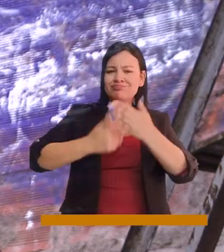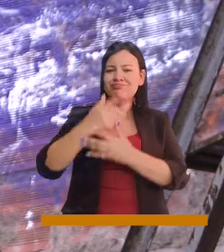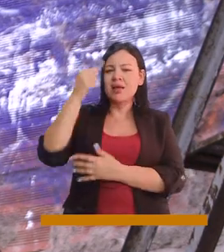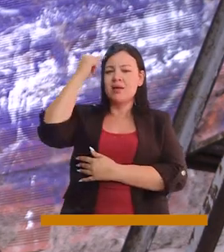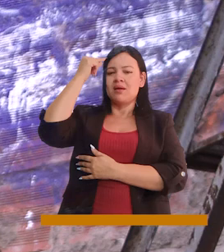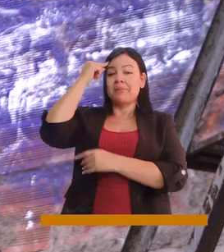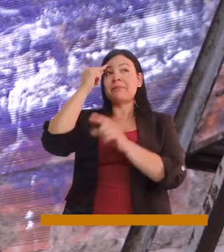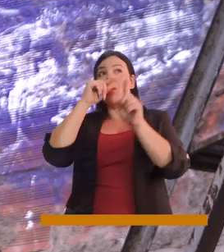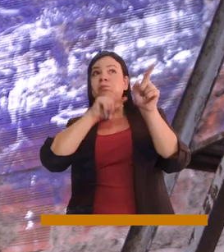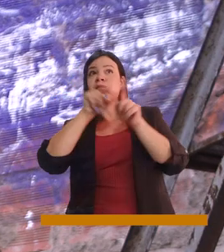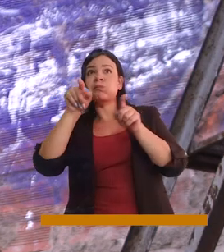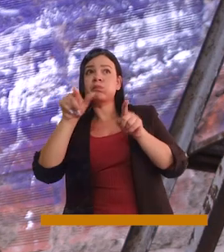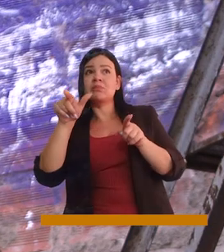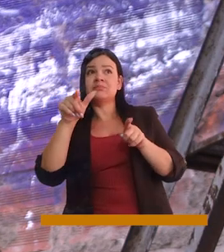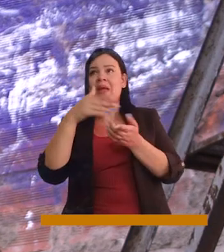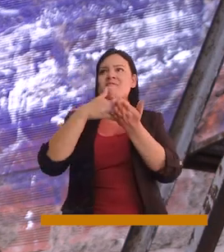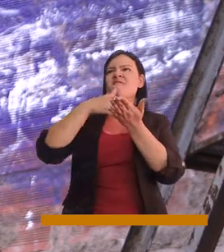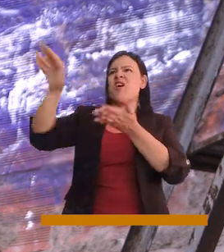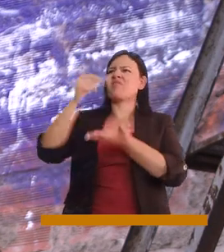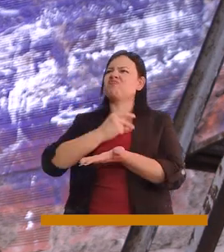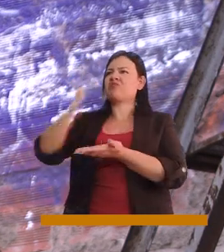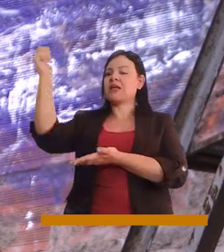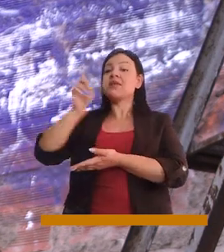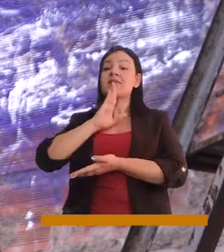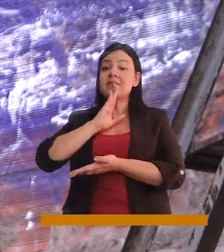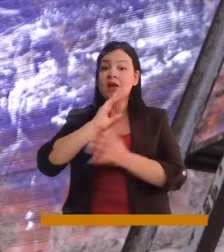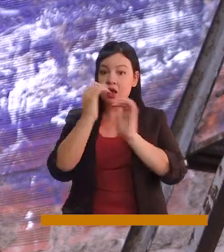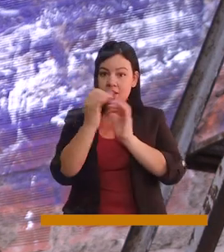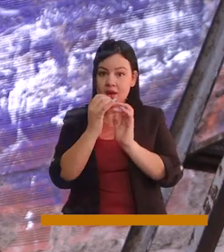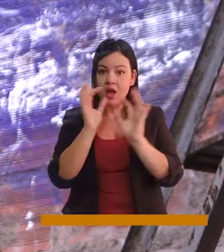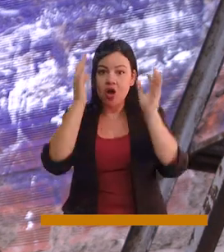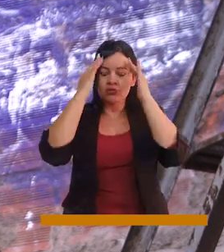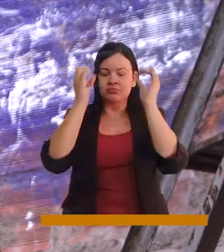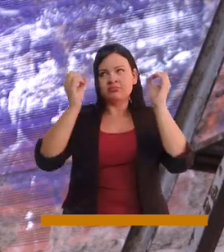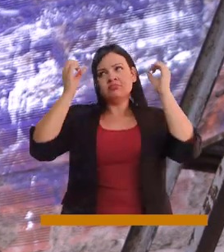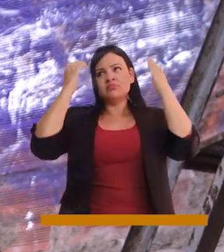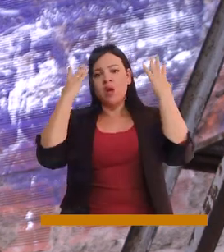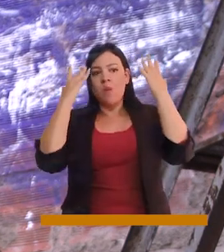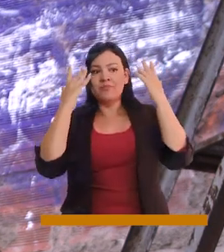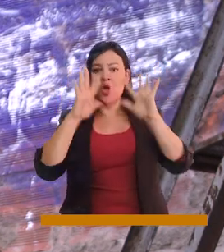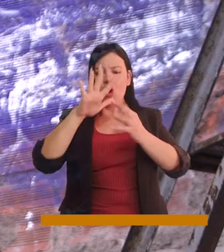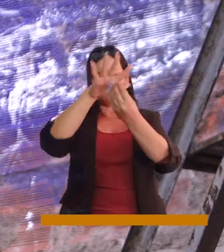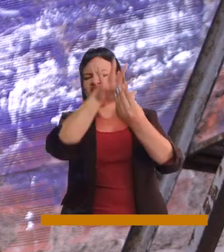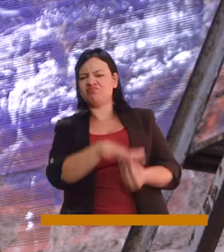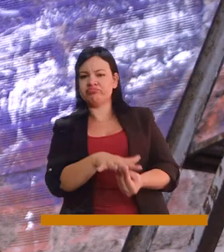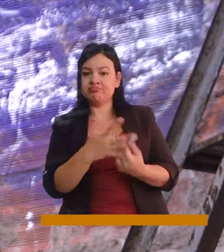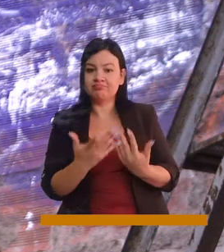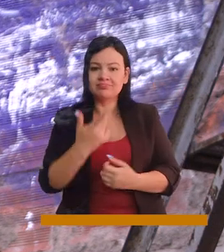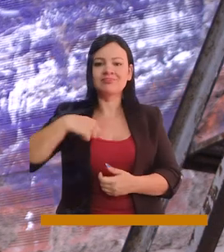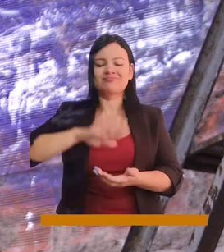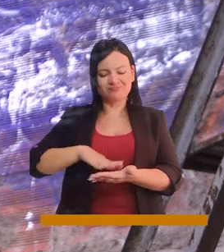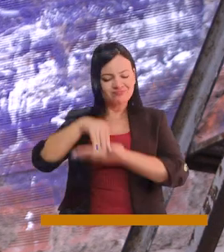memoria que a ningún habitante de ningún barrio de Medellín lo expulse ni la guerra ni el olvido ni